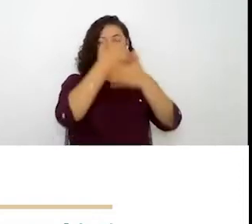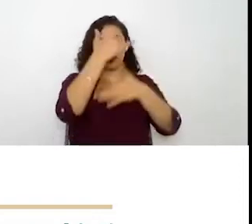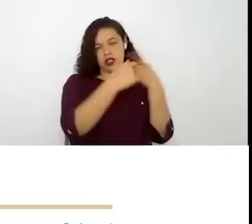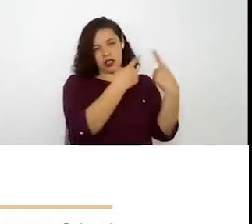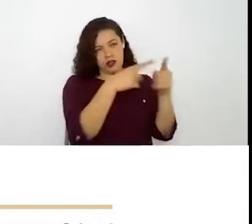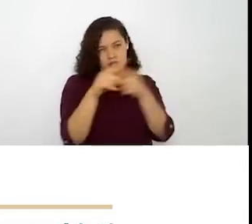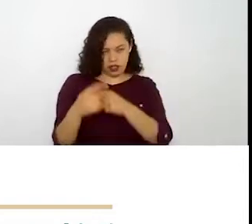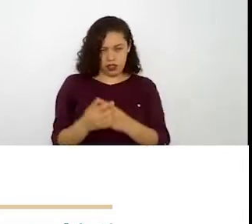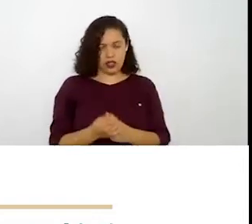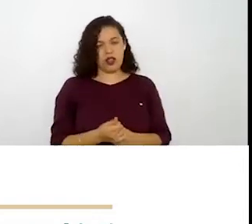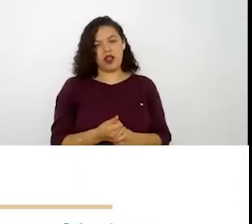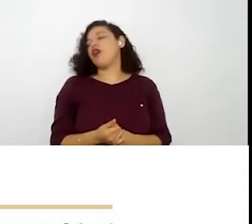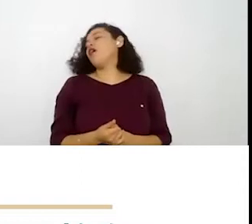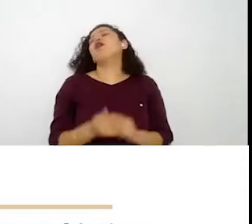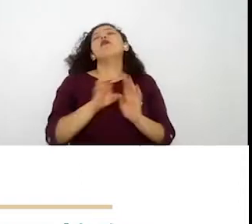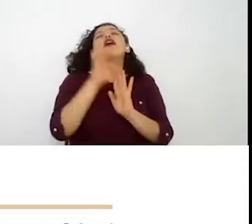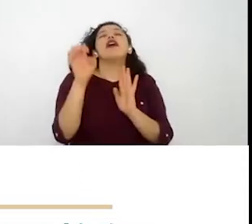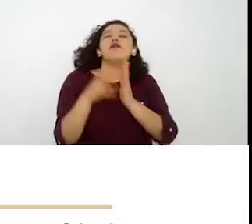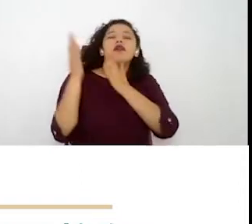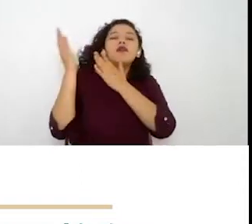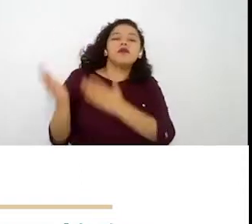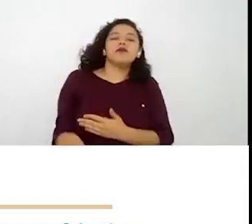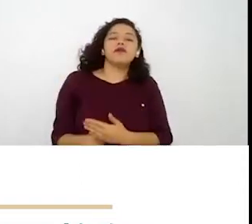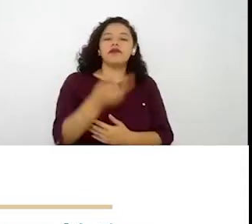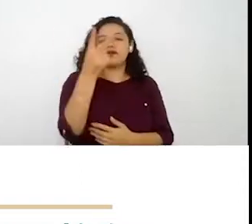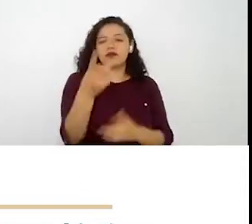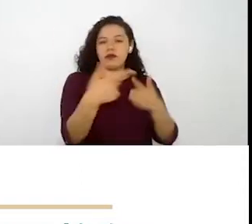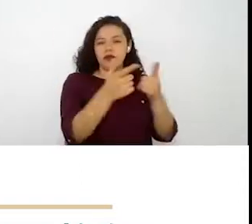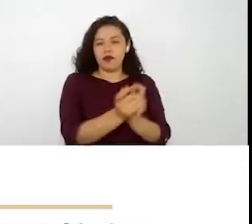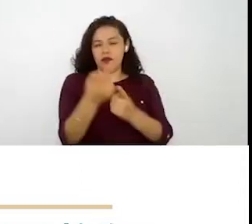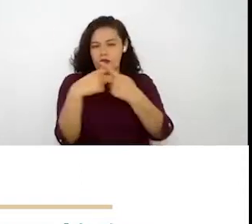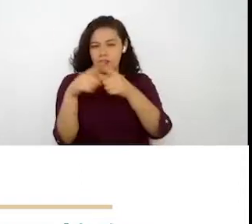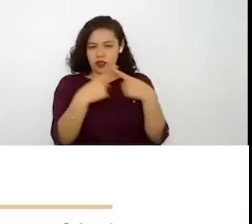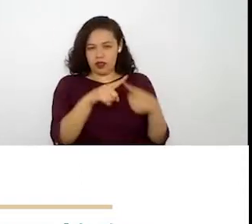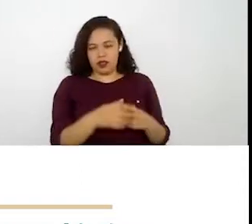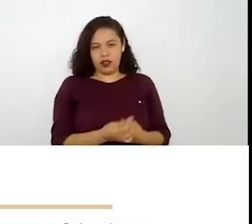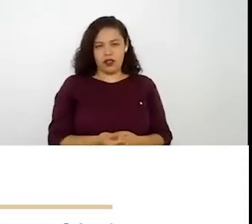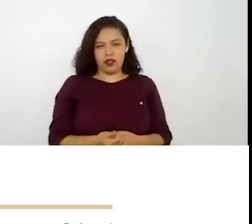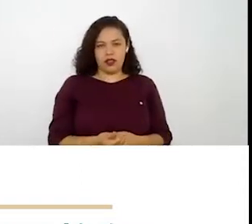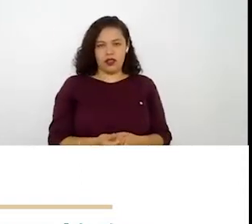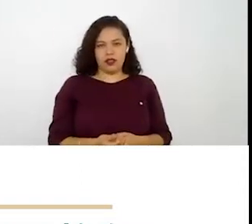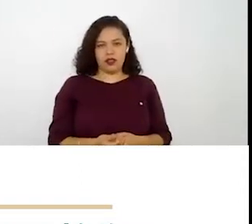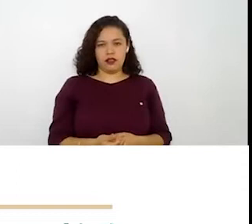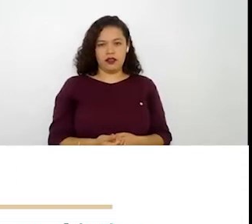El ejemplo está aquí con dos poblaciones distintas como podemos ver